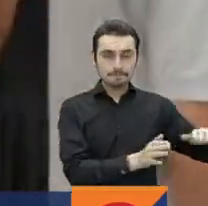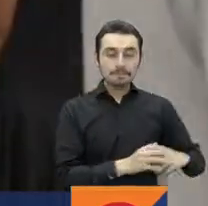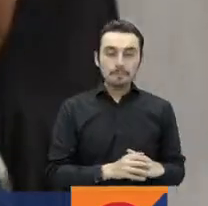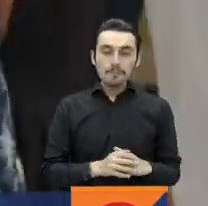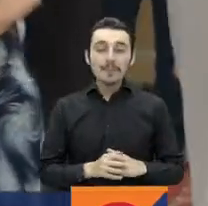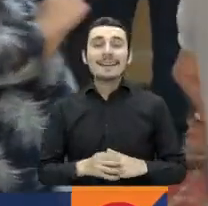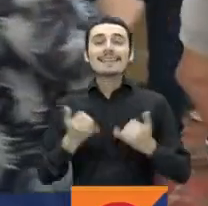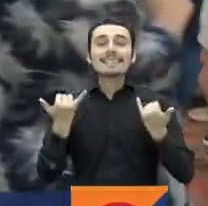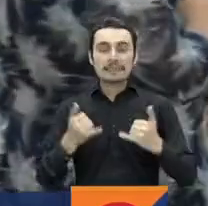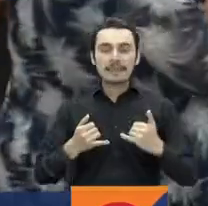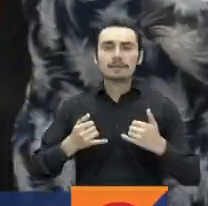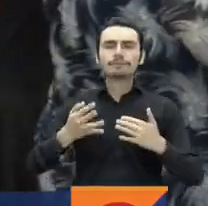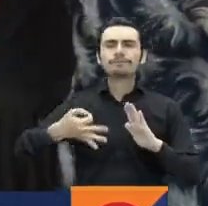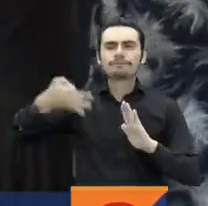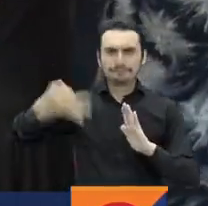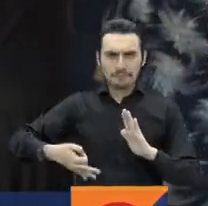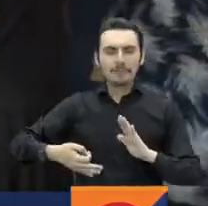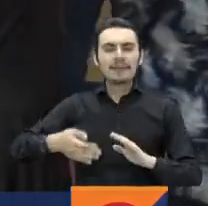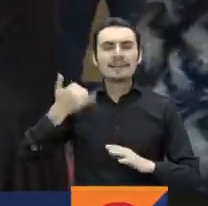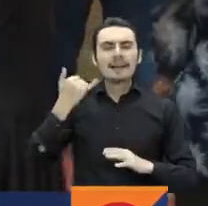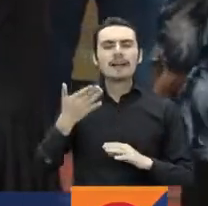la Eucaristía previa